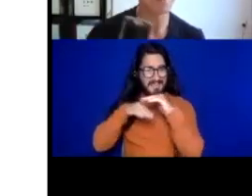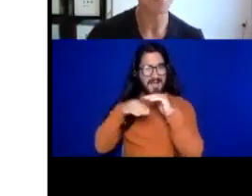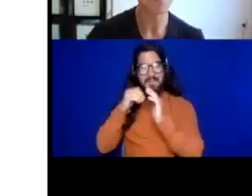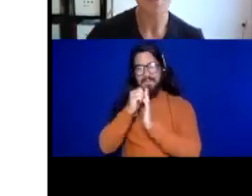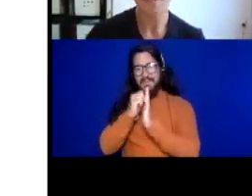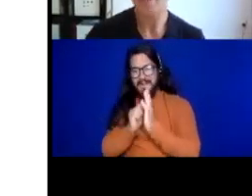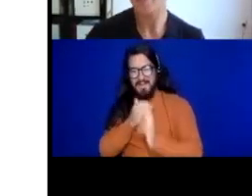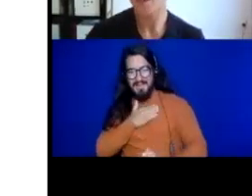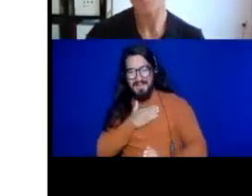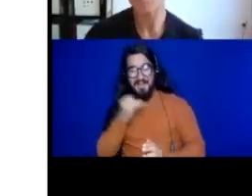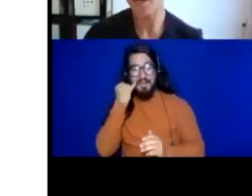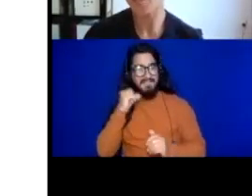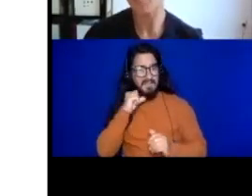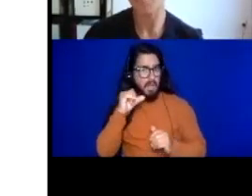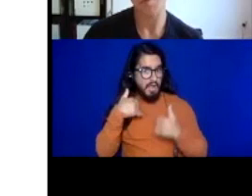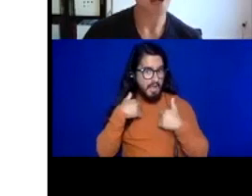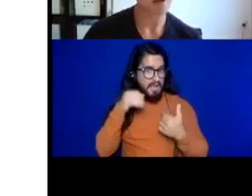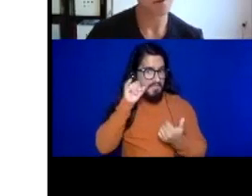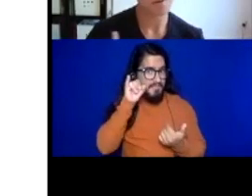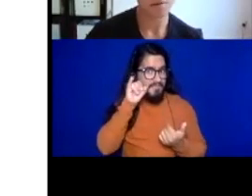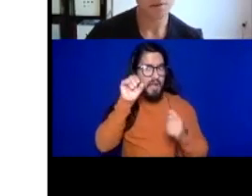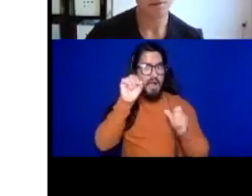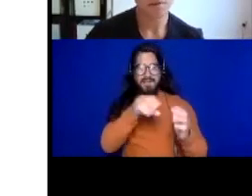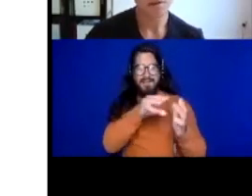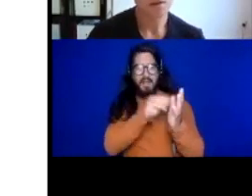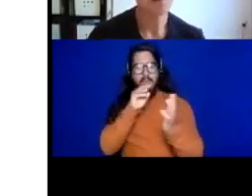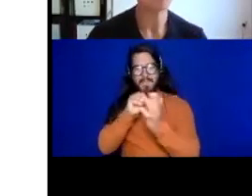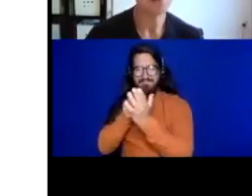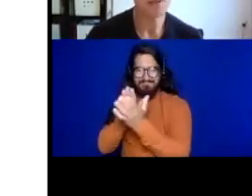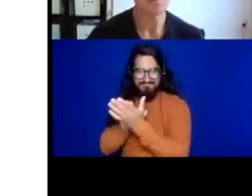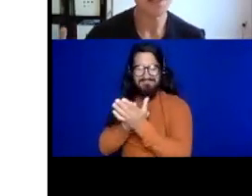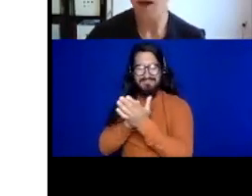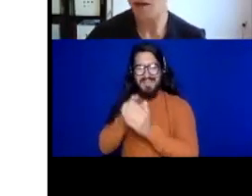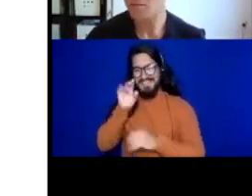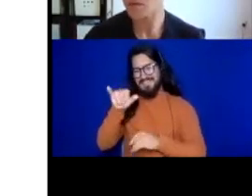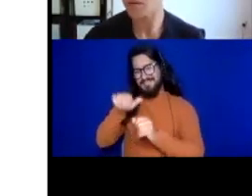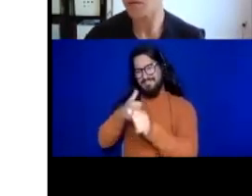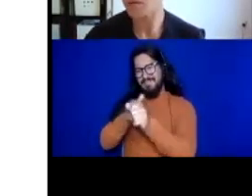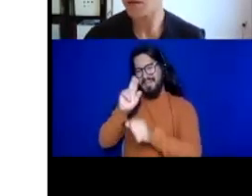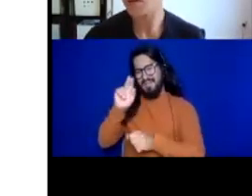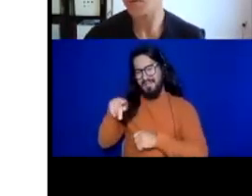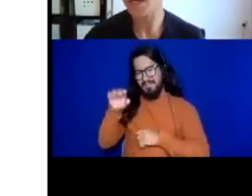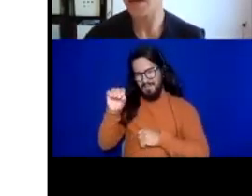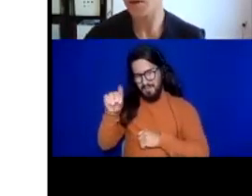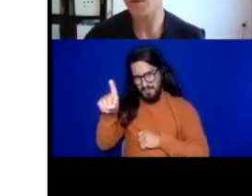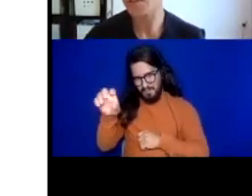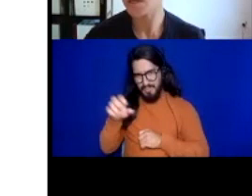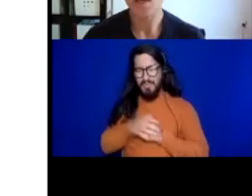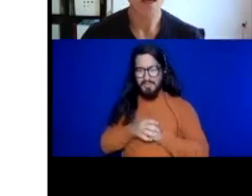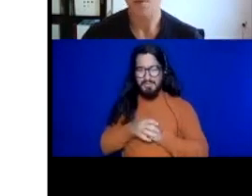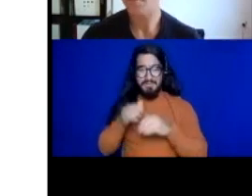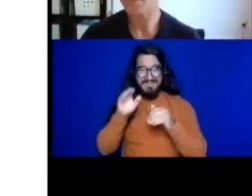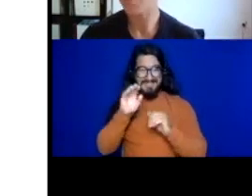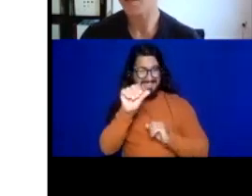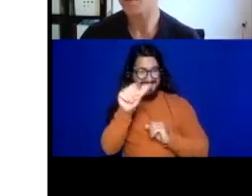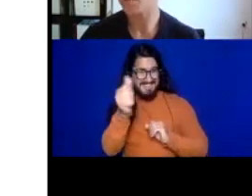un código de secundario, yo puedo copiar uno de esos códigos